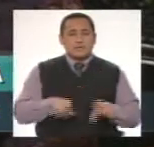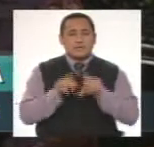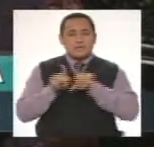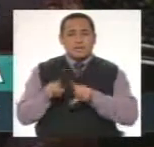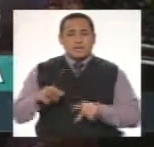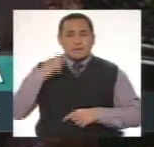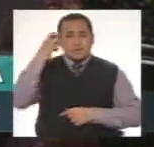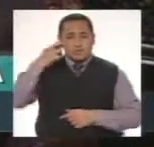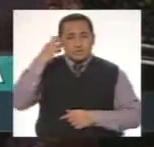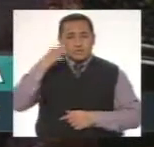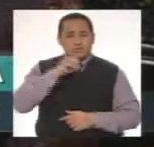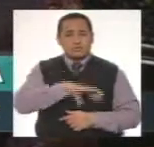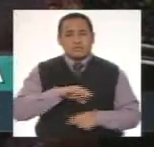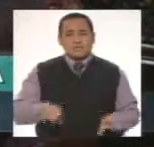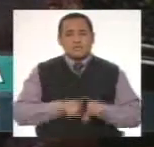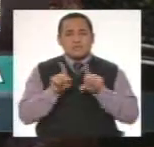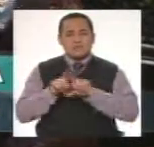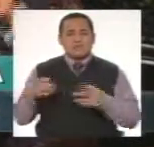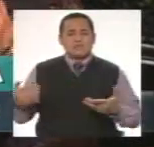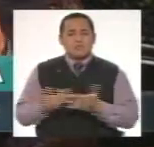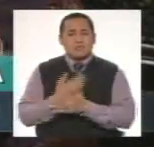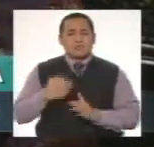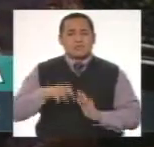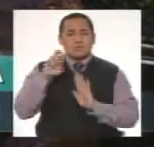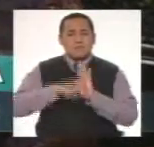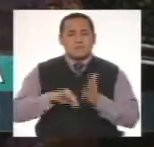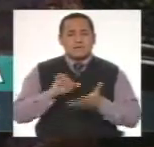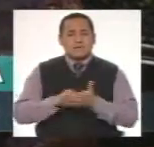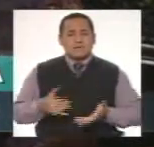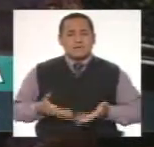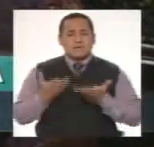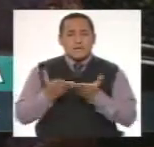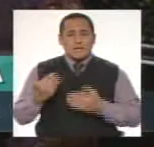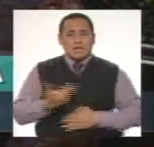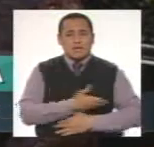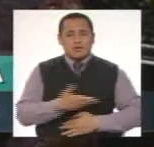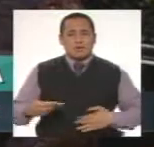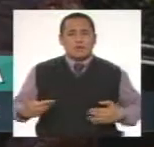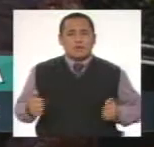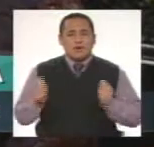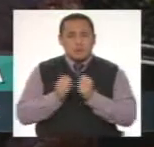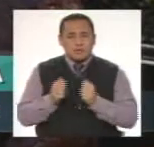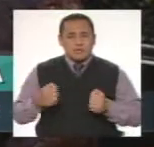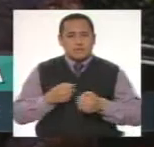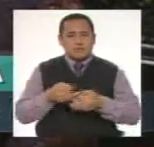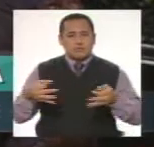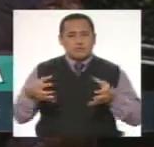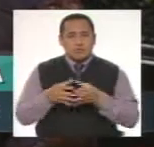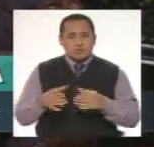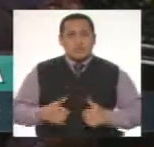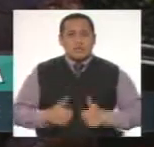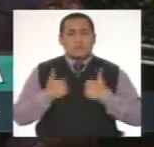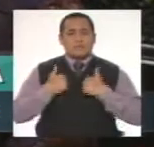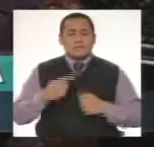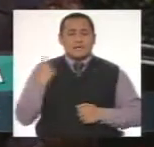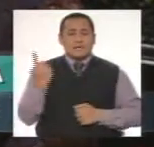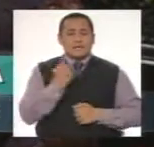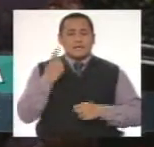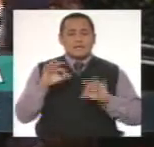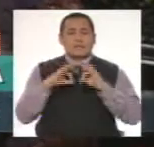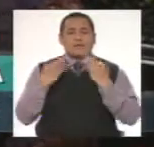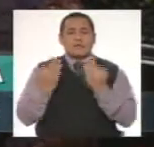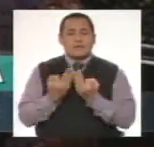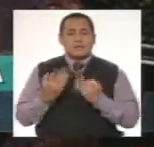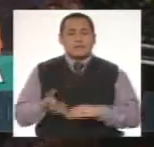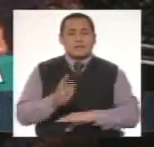social y hemos incrementado nuevos programas que permiten al Estado acompañar el ciclo biológico de la familia